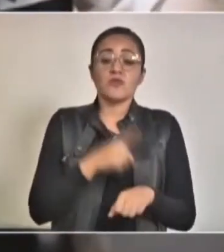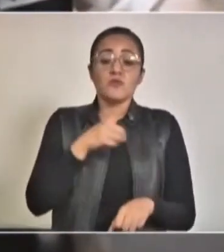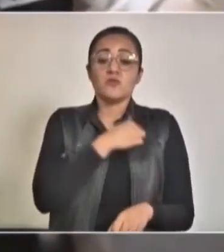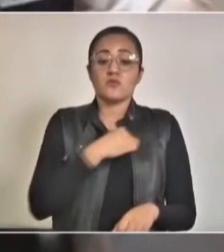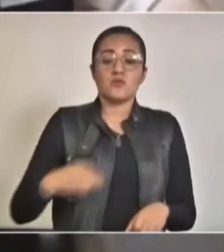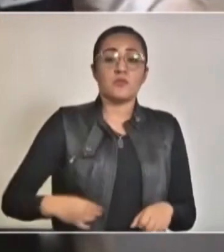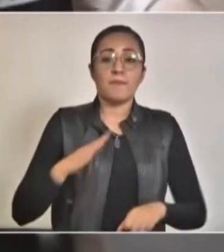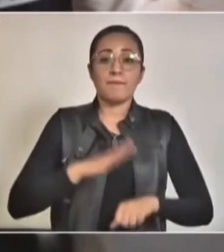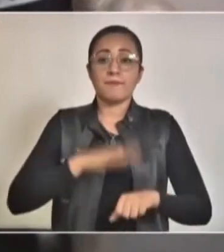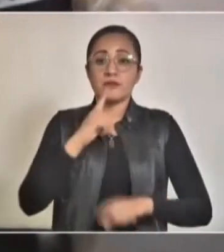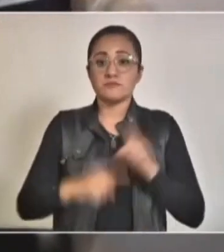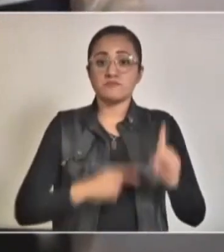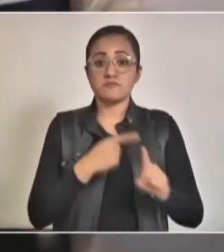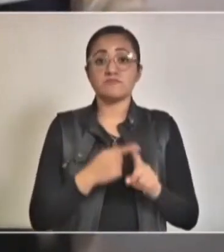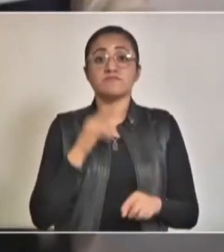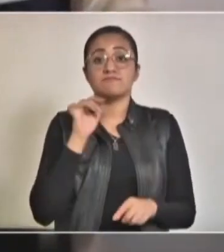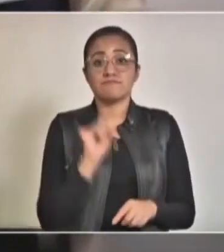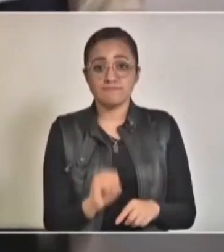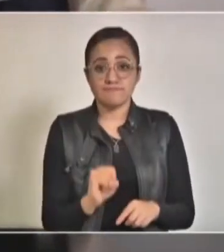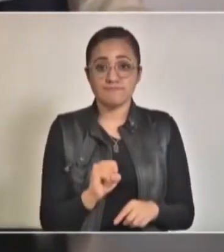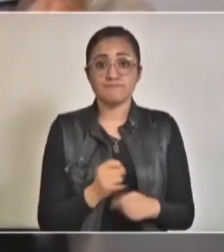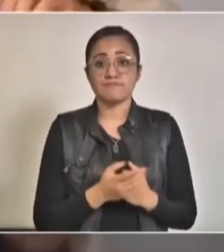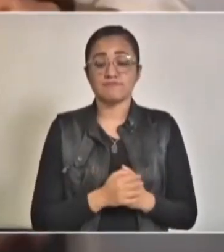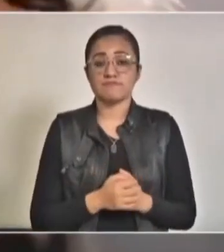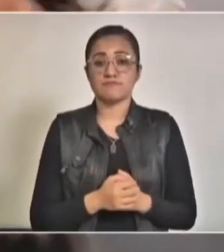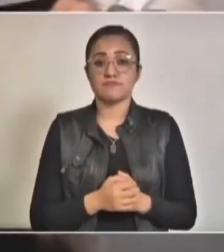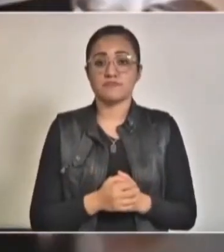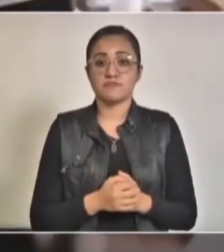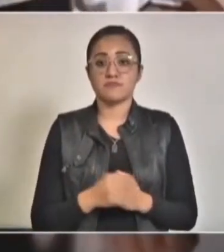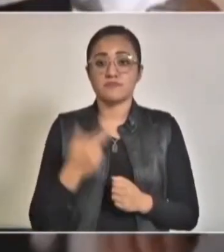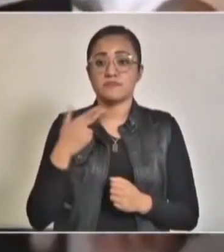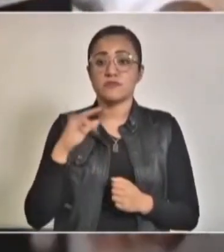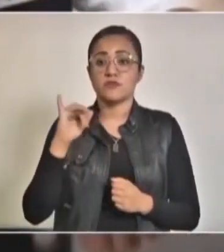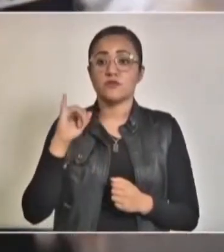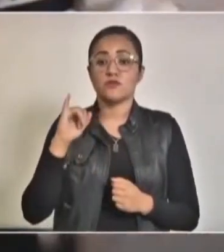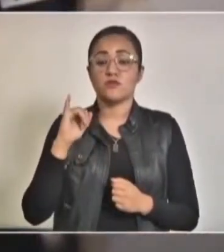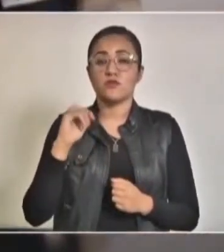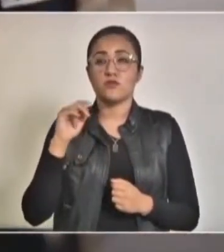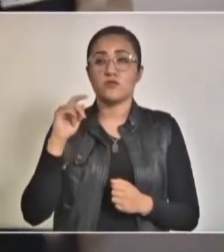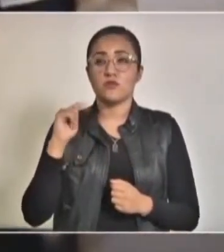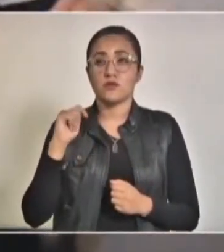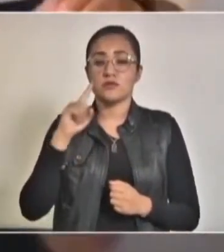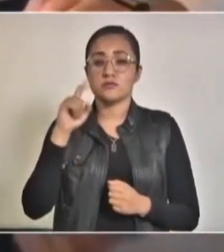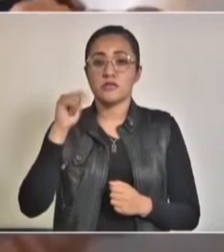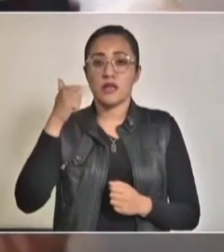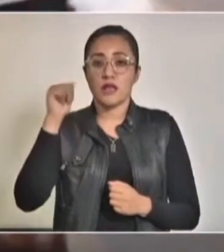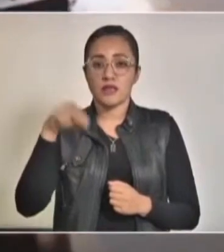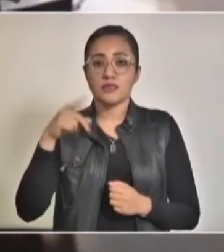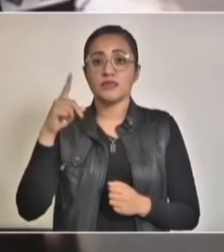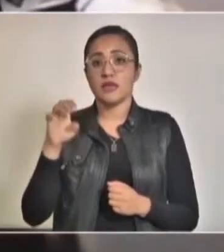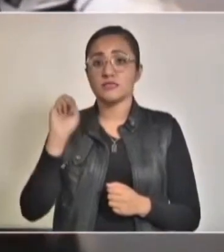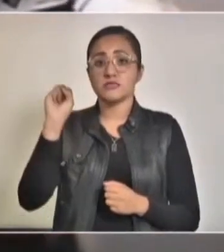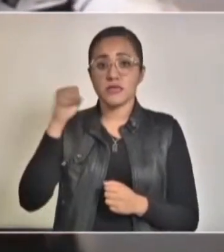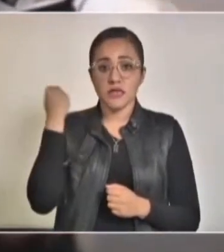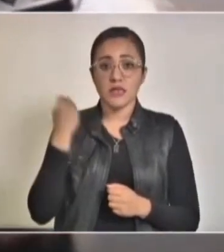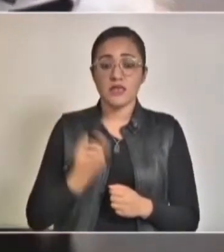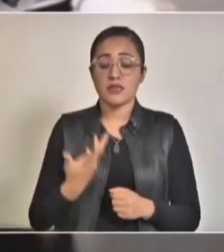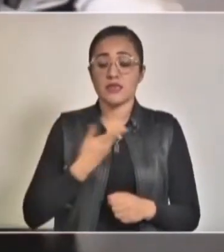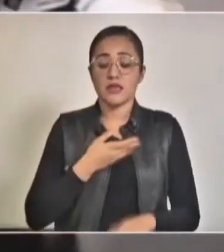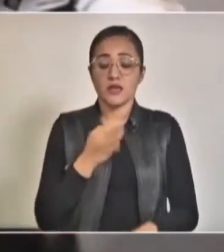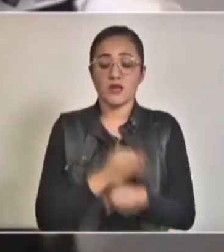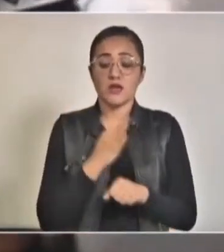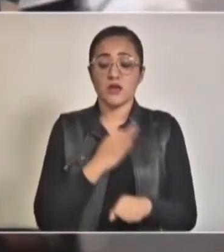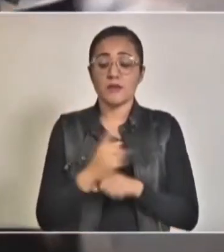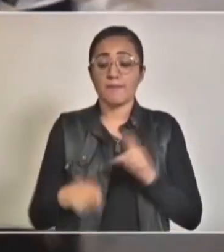más que salió positivo, es Huitzilan de Cerdán, y tenemos casos activos,